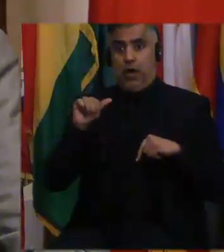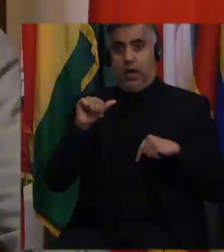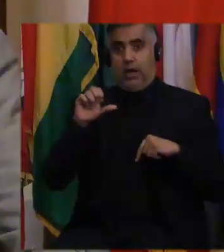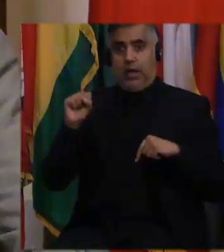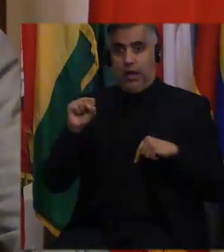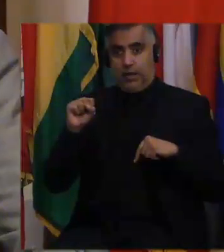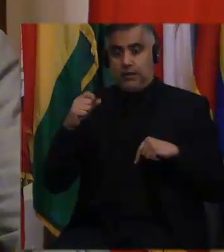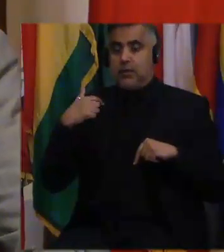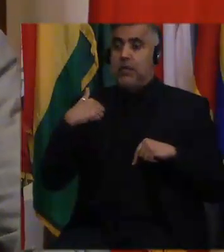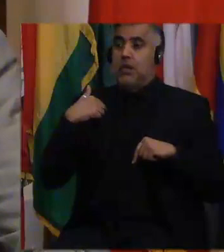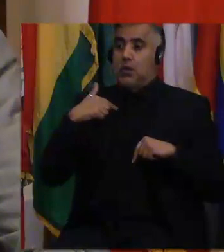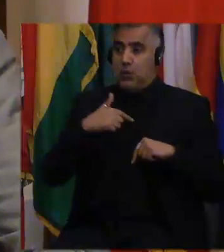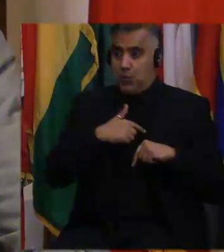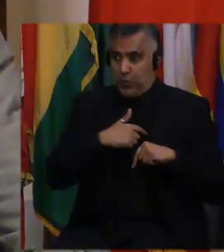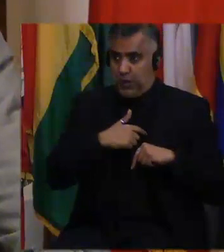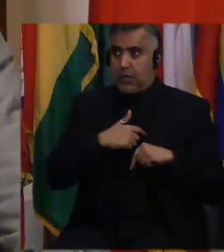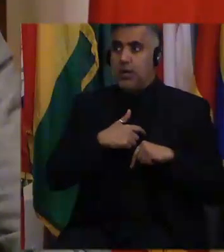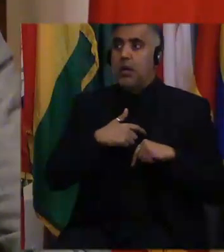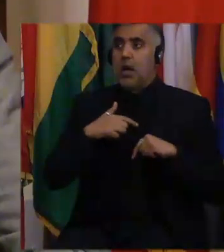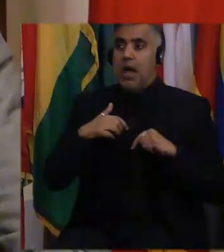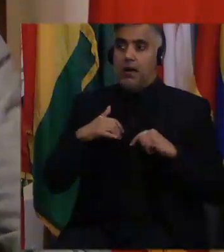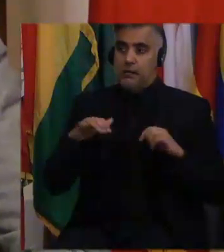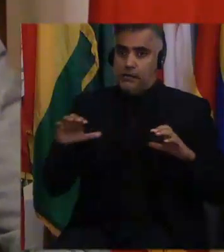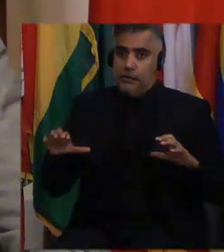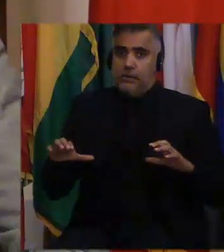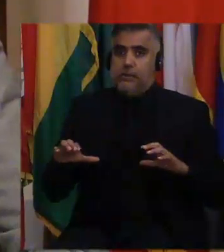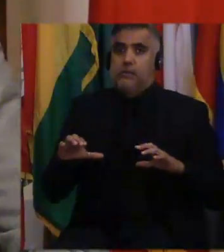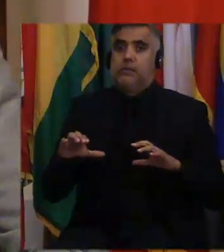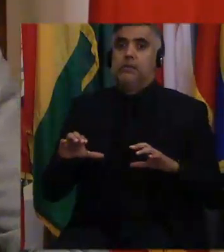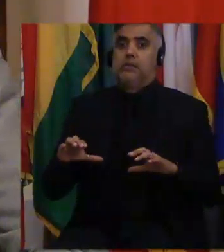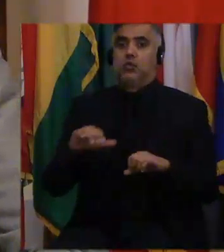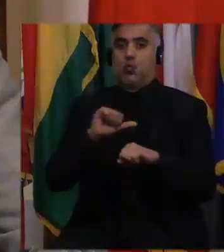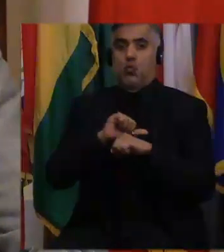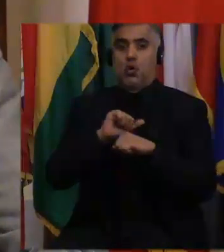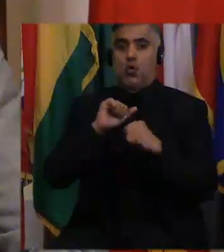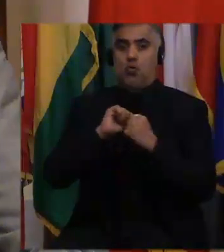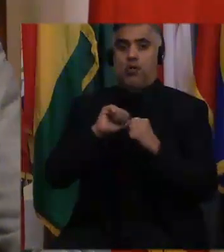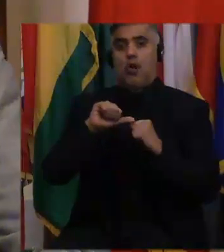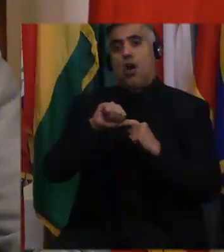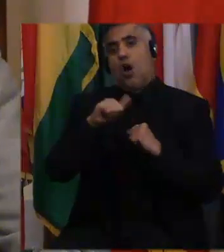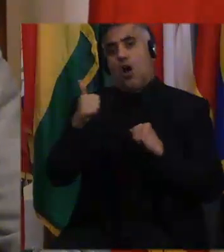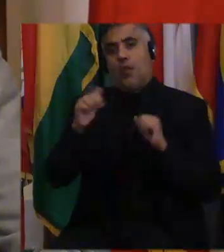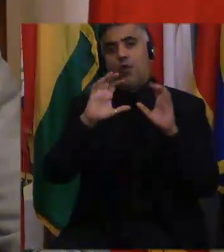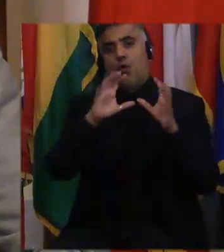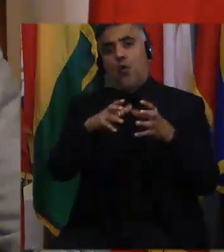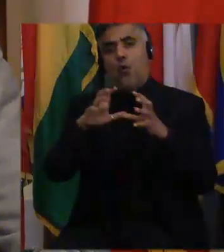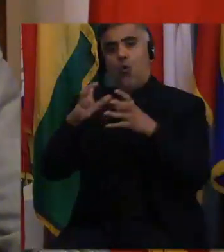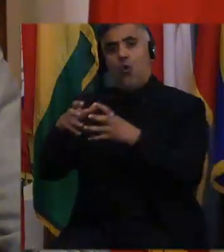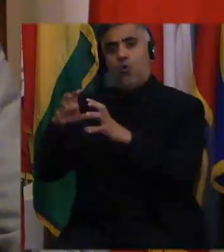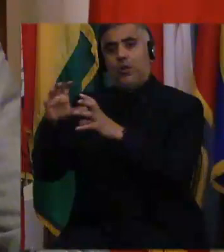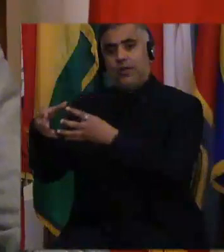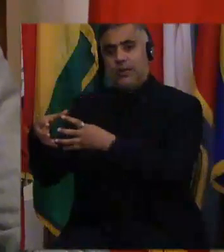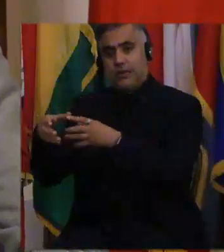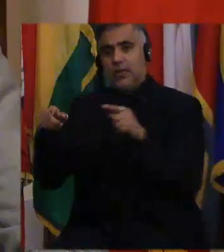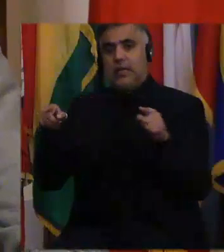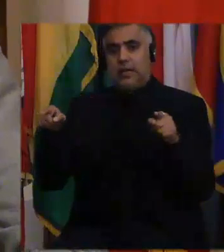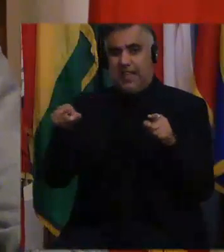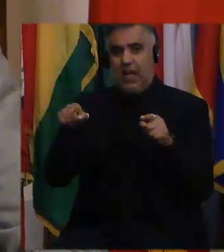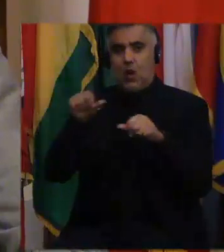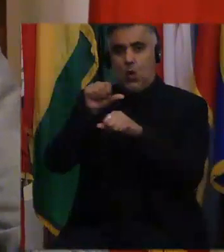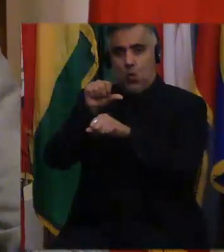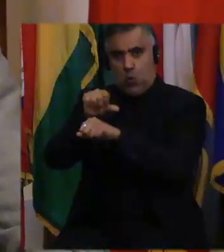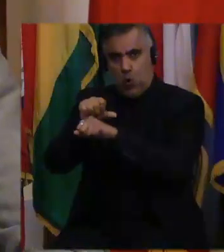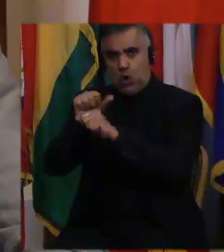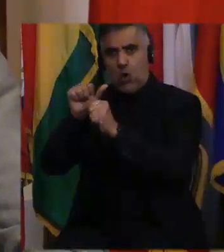trabajar conjuntamente con todos los órganos correspondientes en la defensa de los derechos humanos y muy especialmente los derechos de las mujeres.